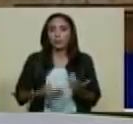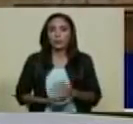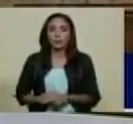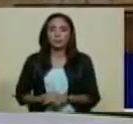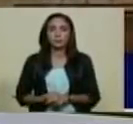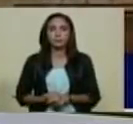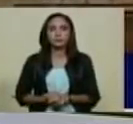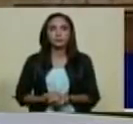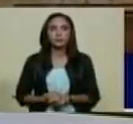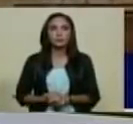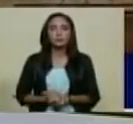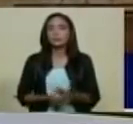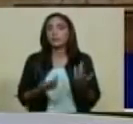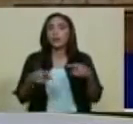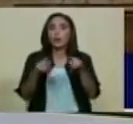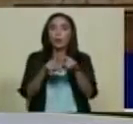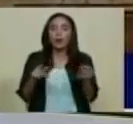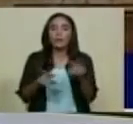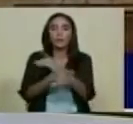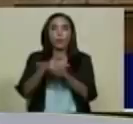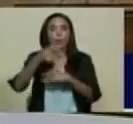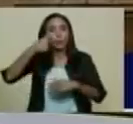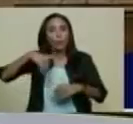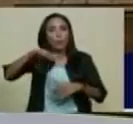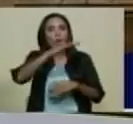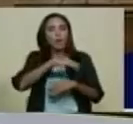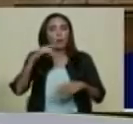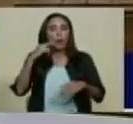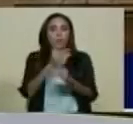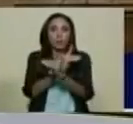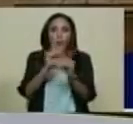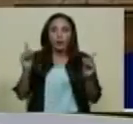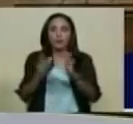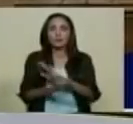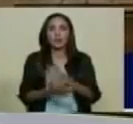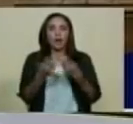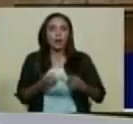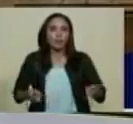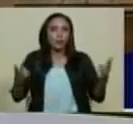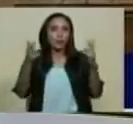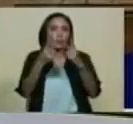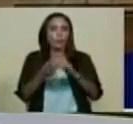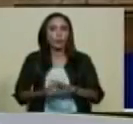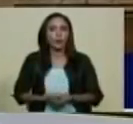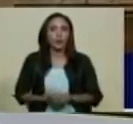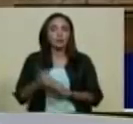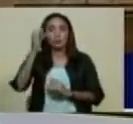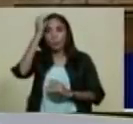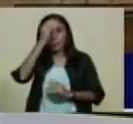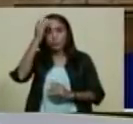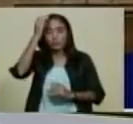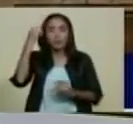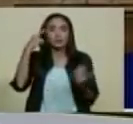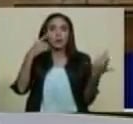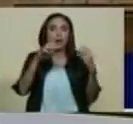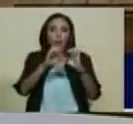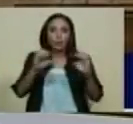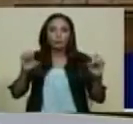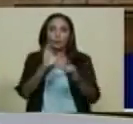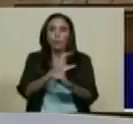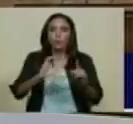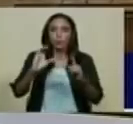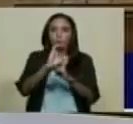pleno de una sociedad democrática basada en valores, basada en conciencia, en educación, en